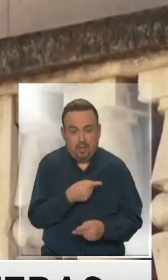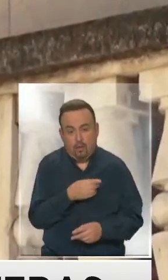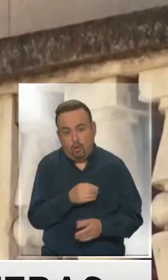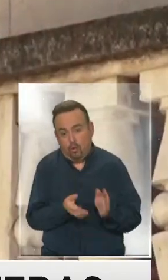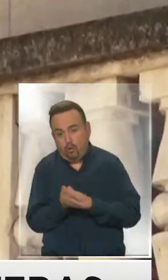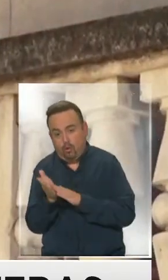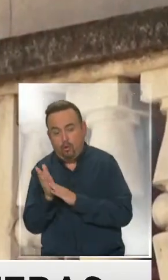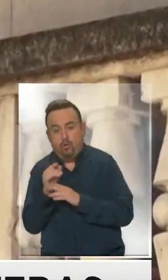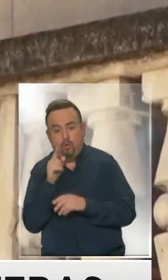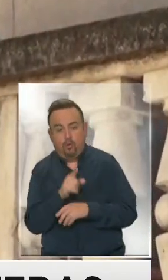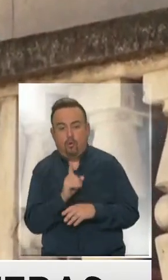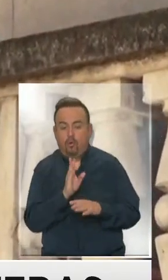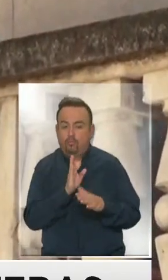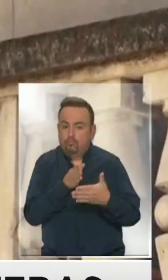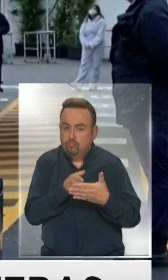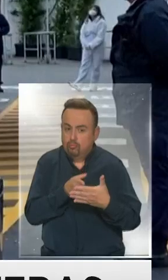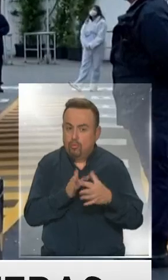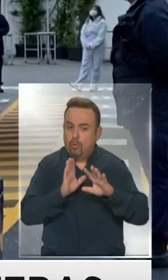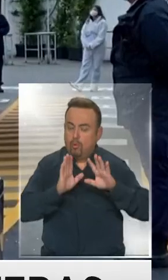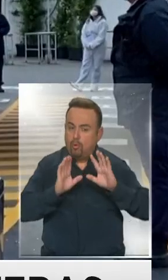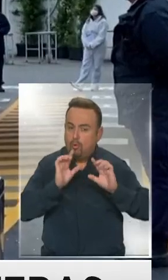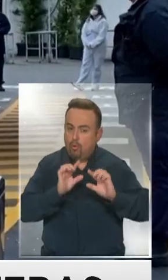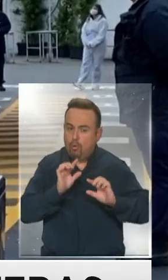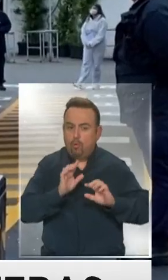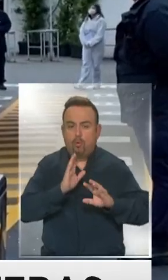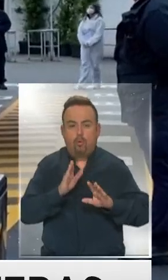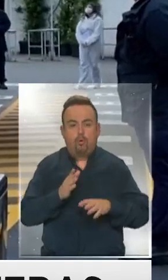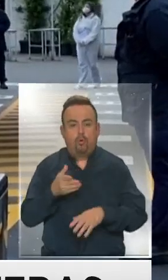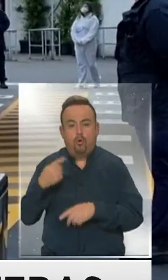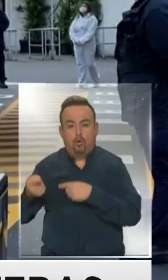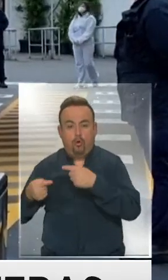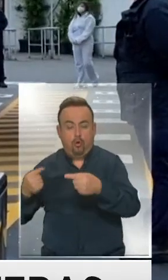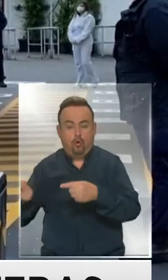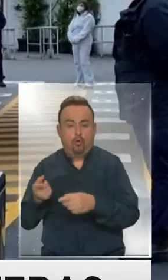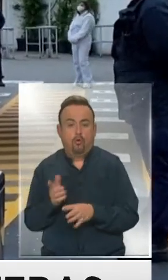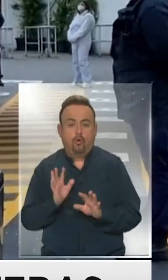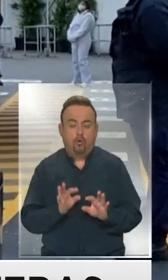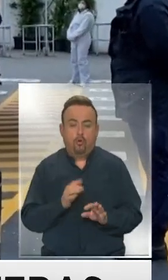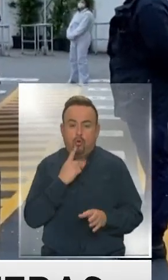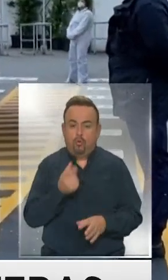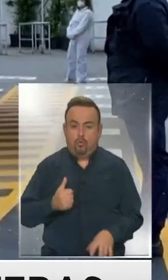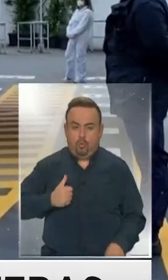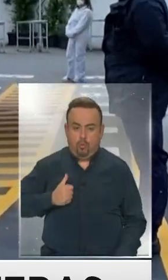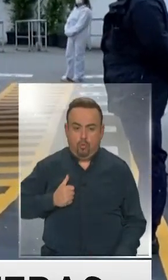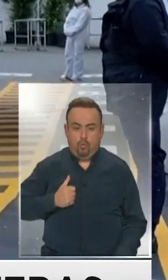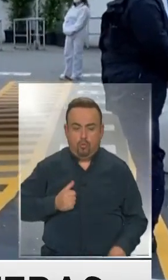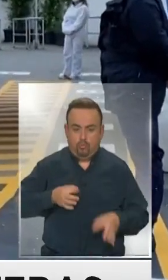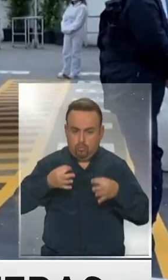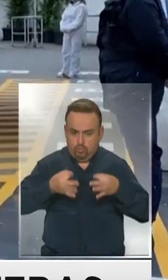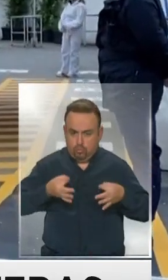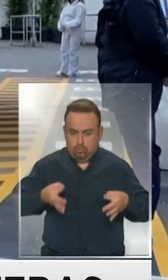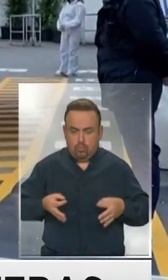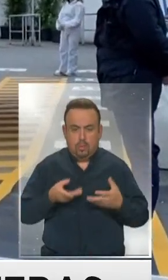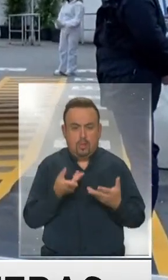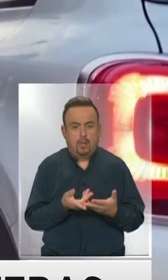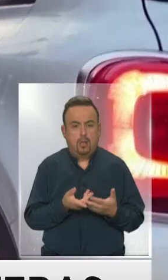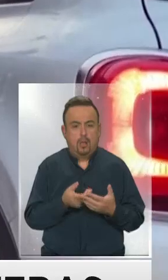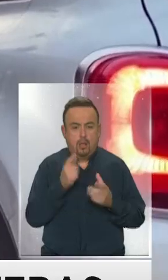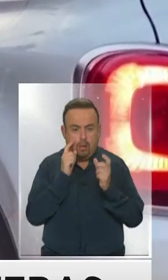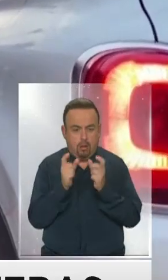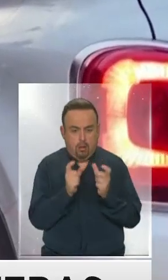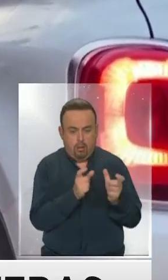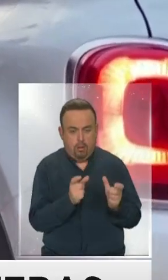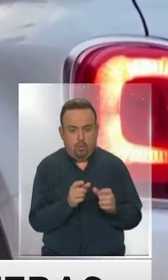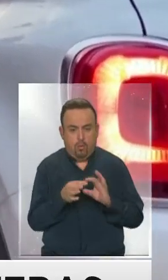el extranjero estarán limitados sólo por medidas estatales de los otros países y con el cumplimiento de las restricciones derivadas de la regulación